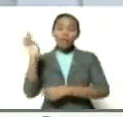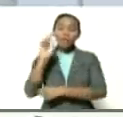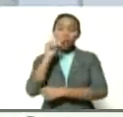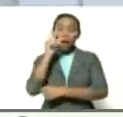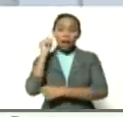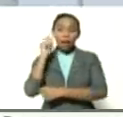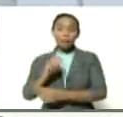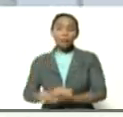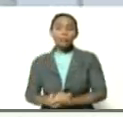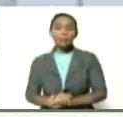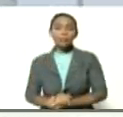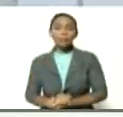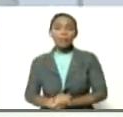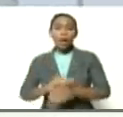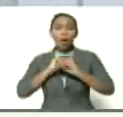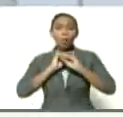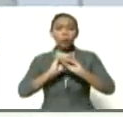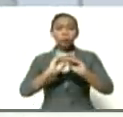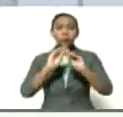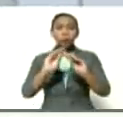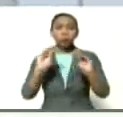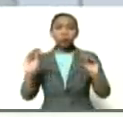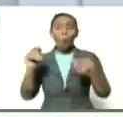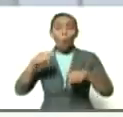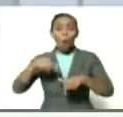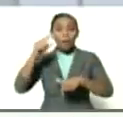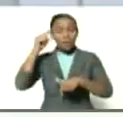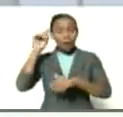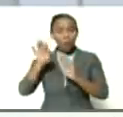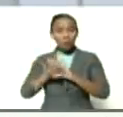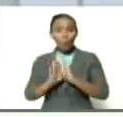las venezolanas. El llamado hoy Día Mundial de la